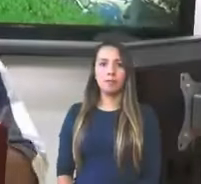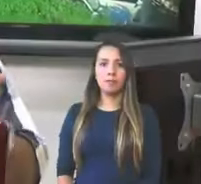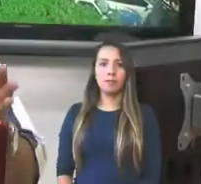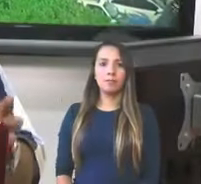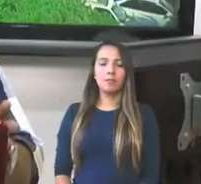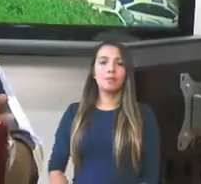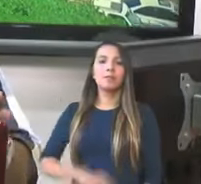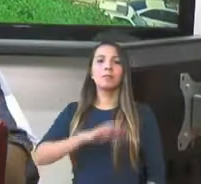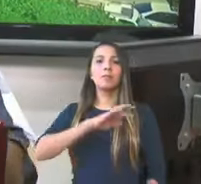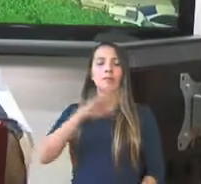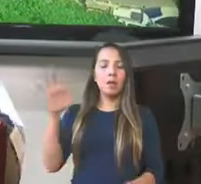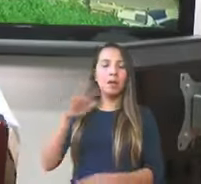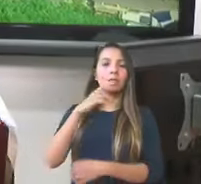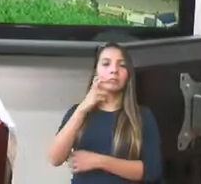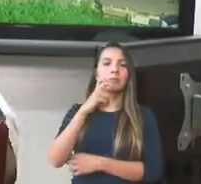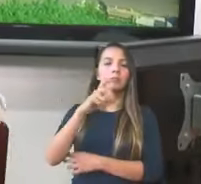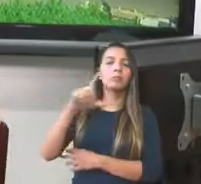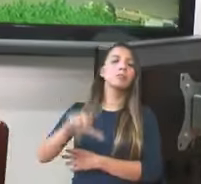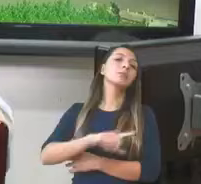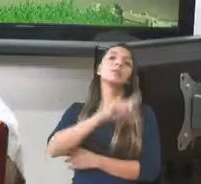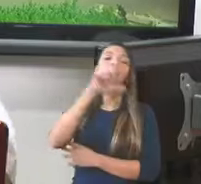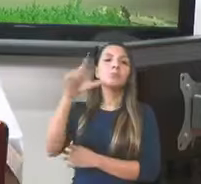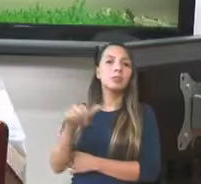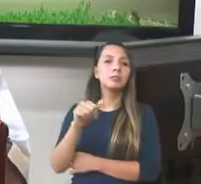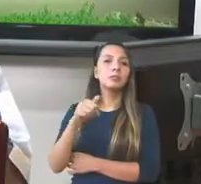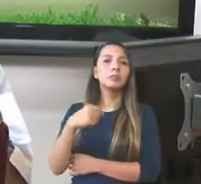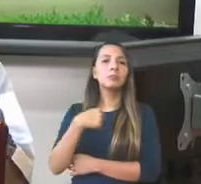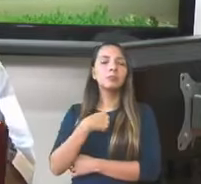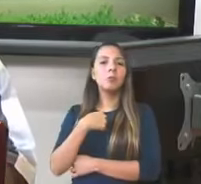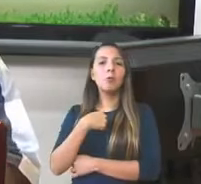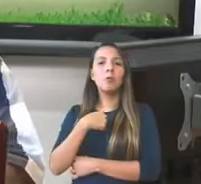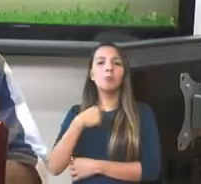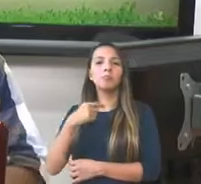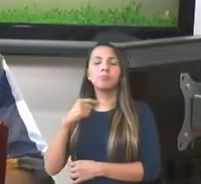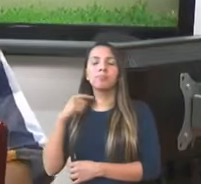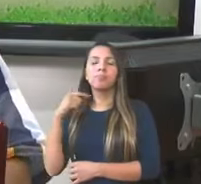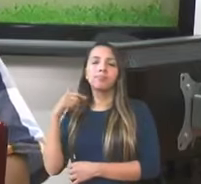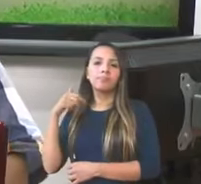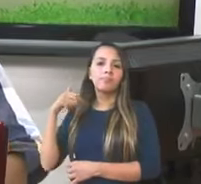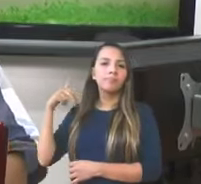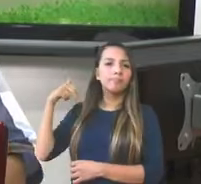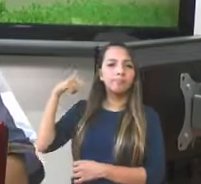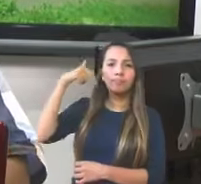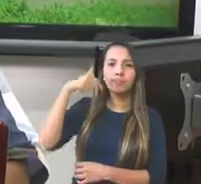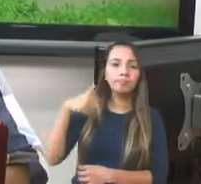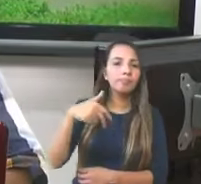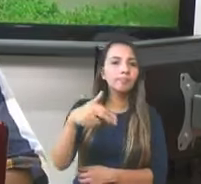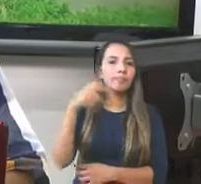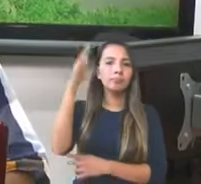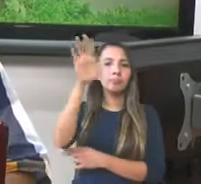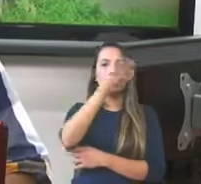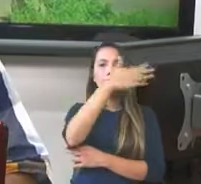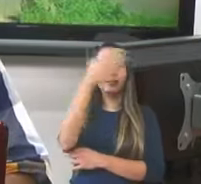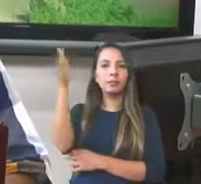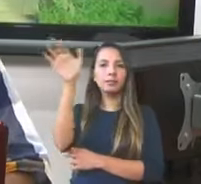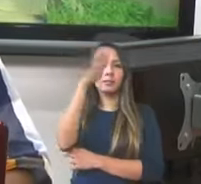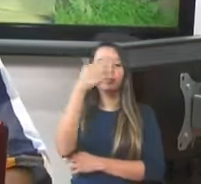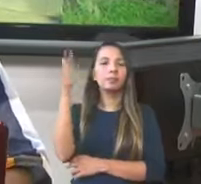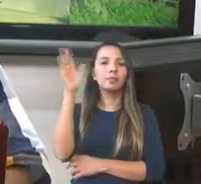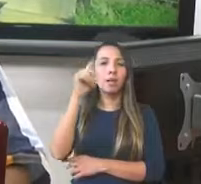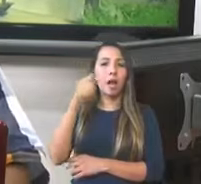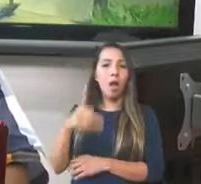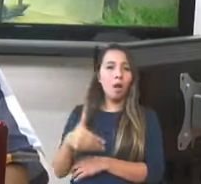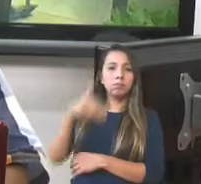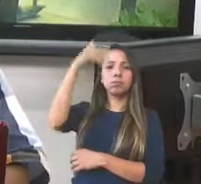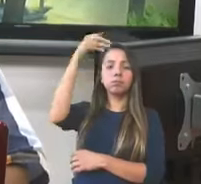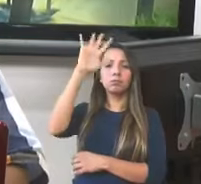Carlos. Posterior a esto, después me acerqué y descendí hasta donde se encuentra el asta bandera, cual izaron a media asta el